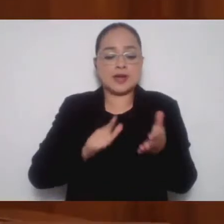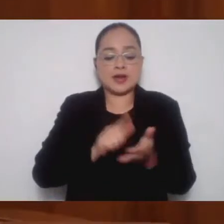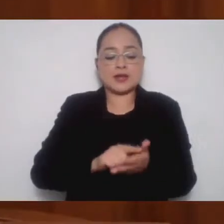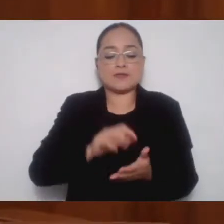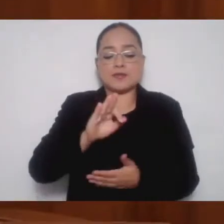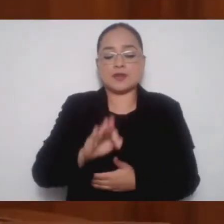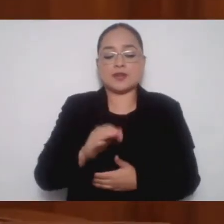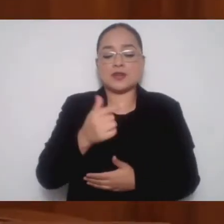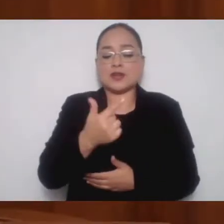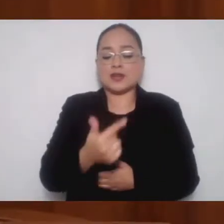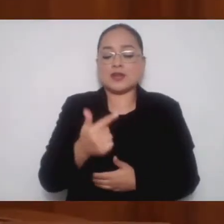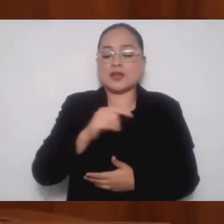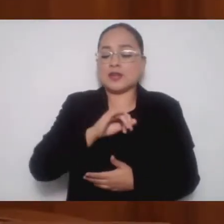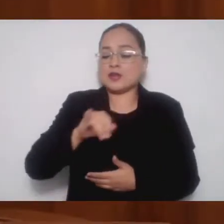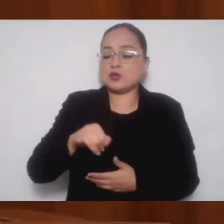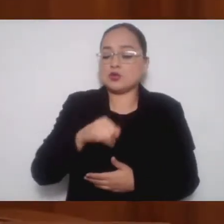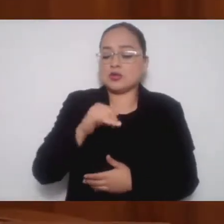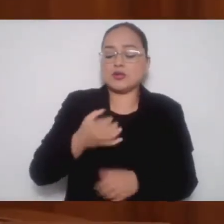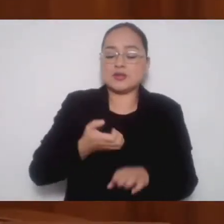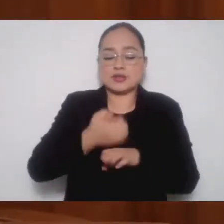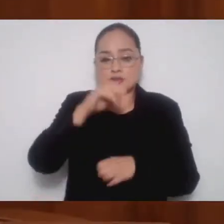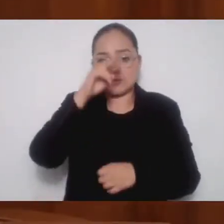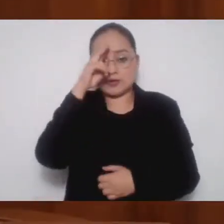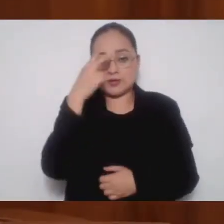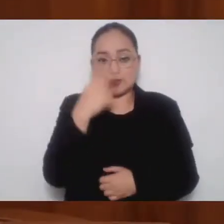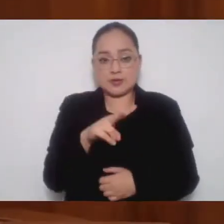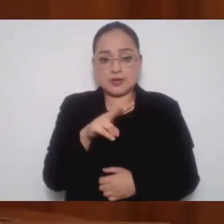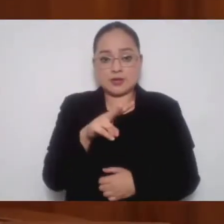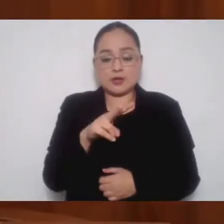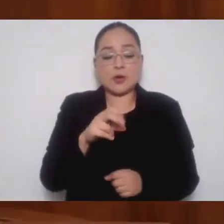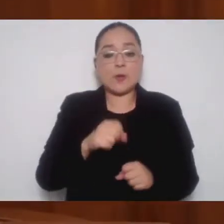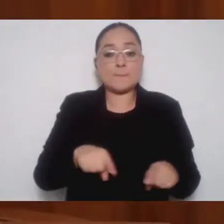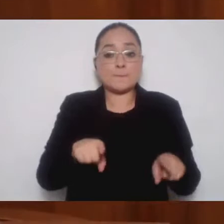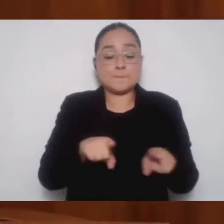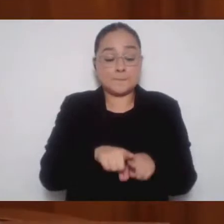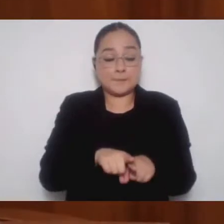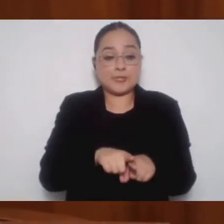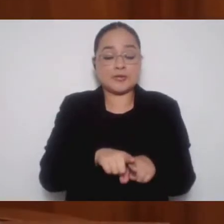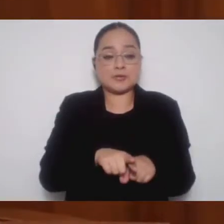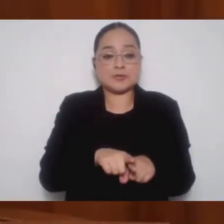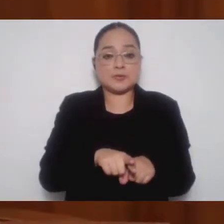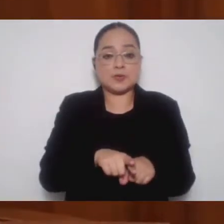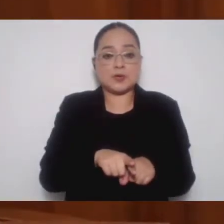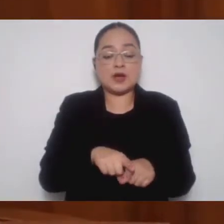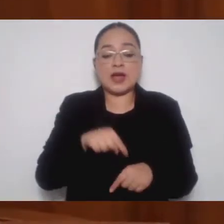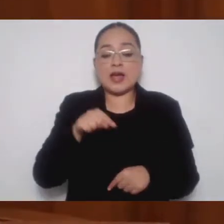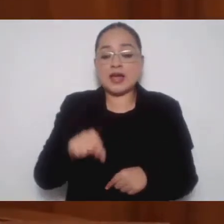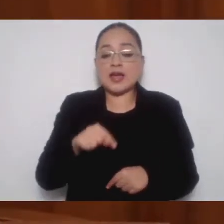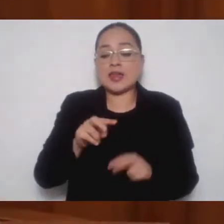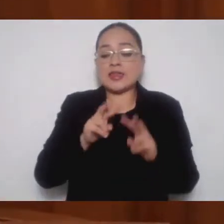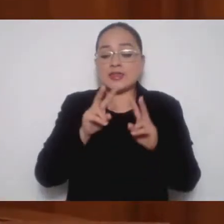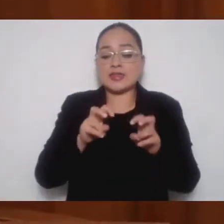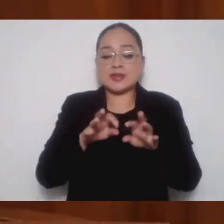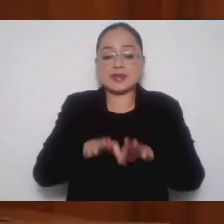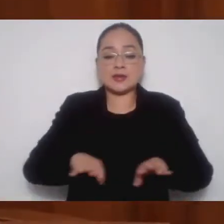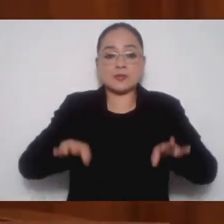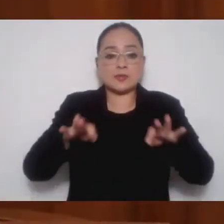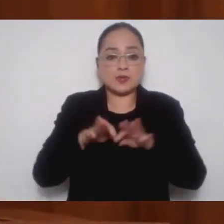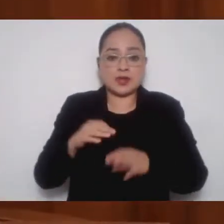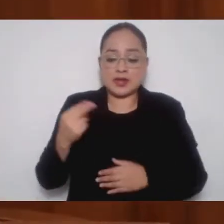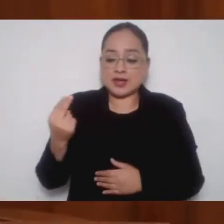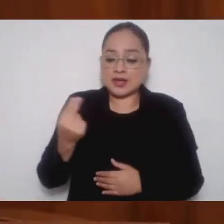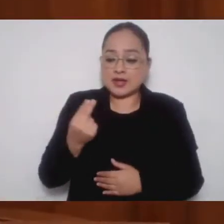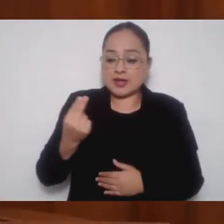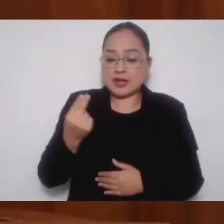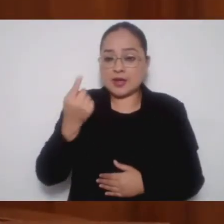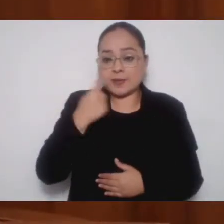la Fiscalía General de Justicia del Estado de México y por tratarse un asunto necesario